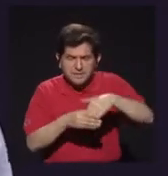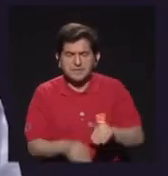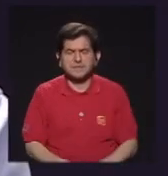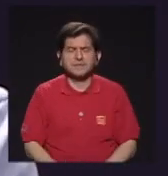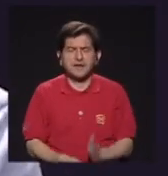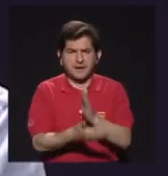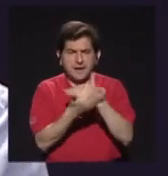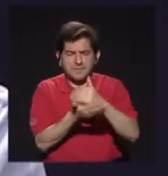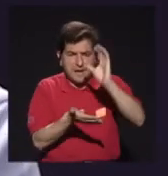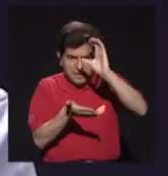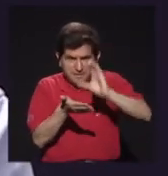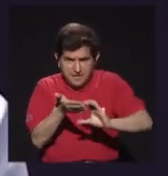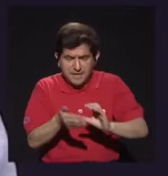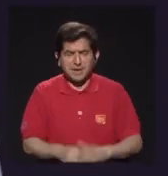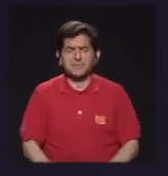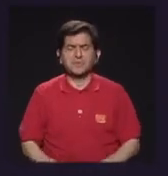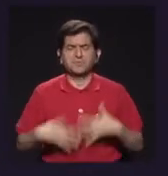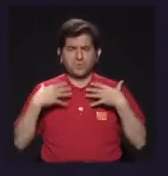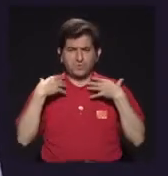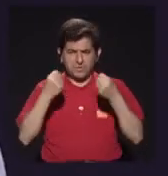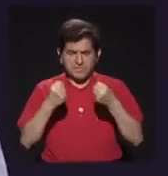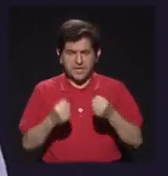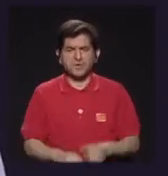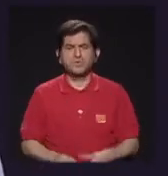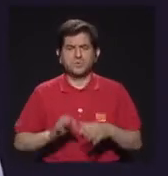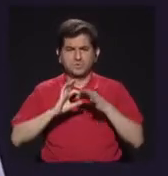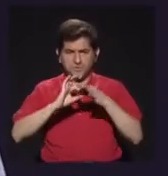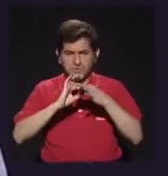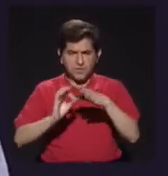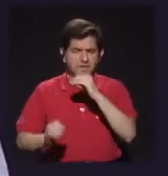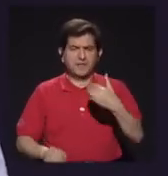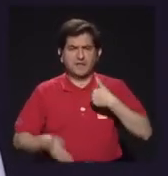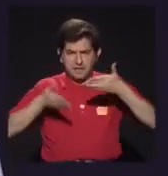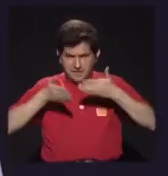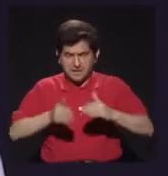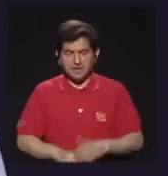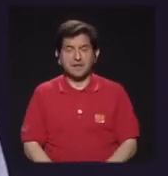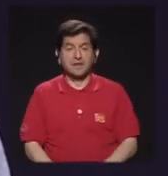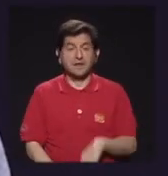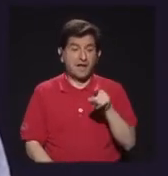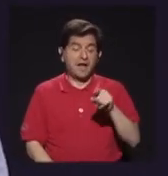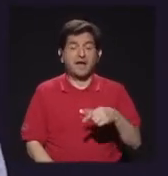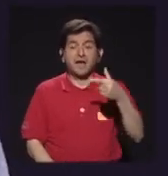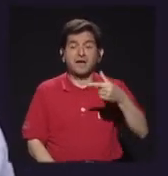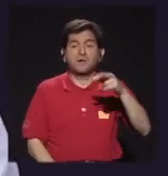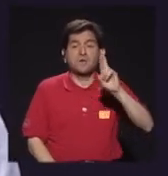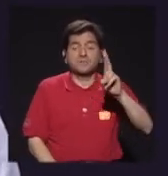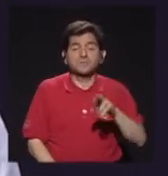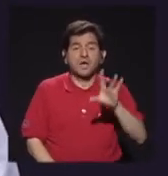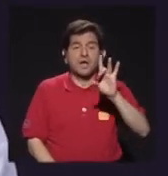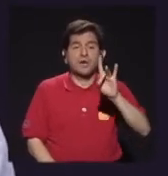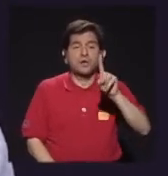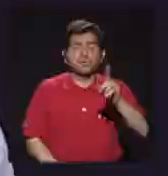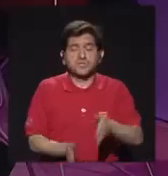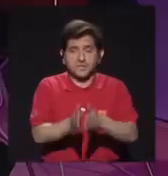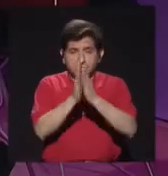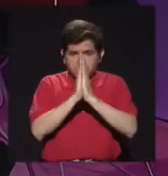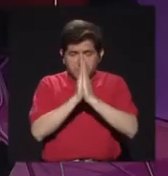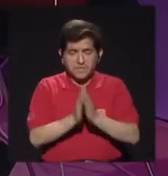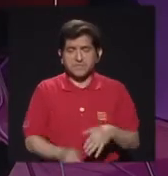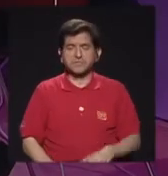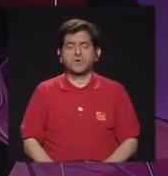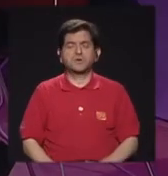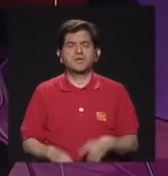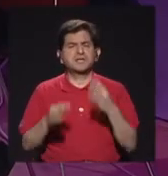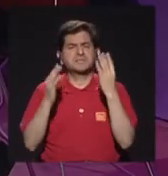de salud sexual y reproductiva la ley general de salud bueno don gonzalo le ha presentado al menos 81 ciones a ese proyecto solamente para atrás al solamente